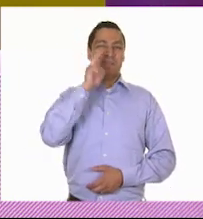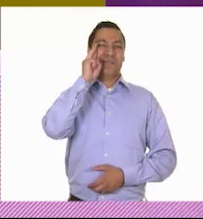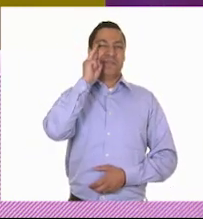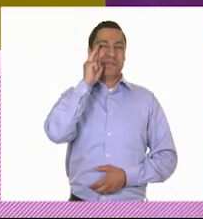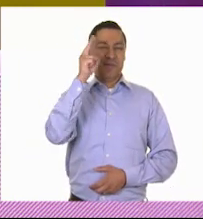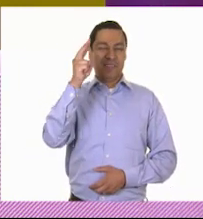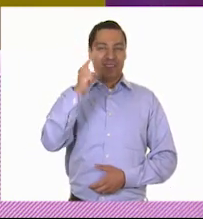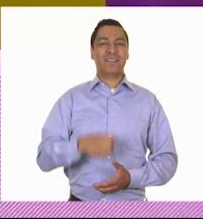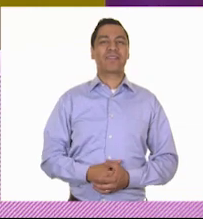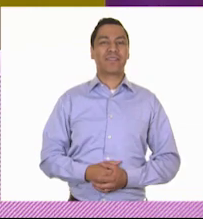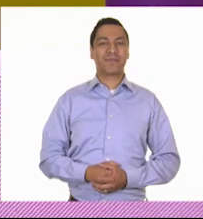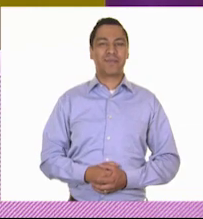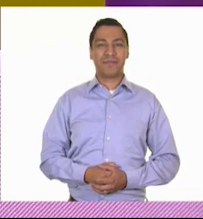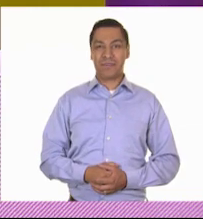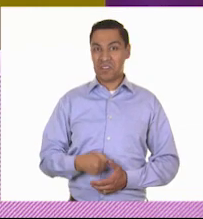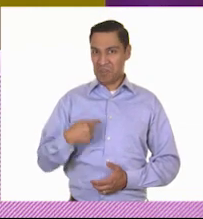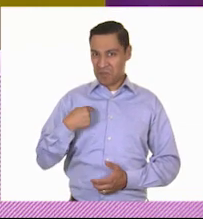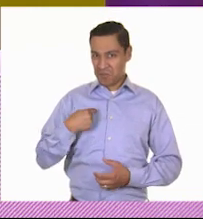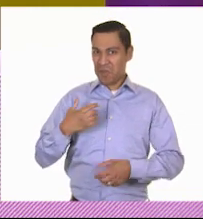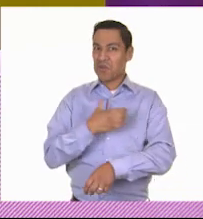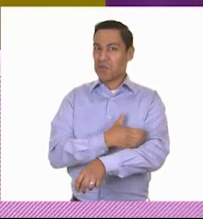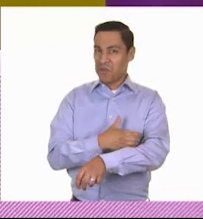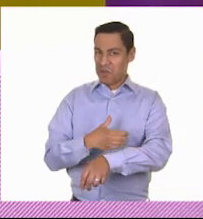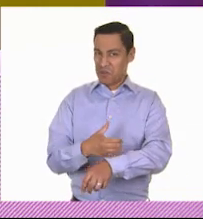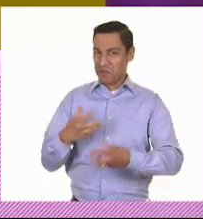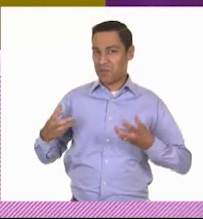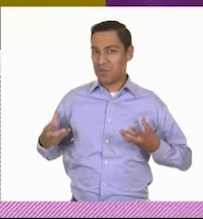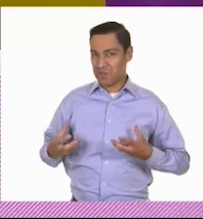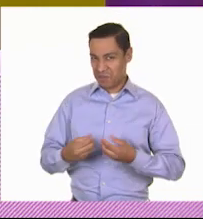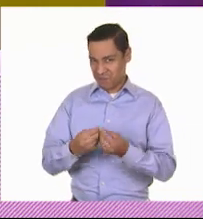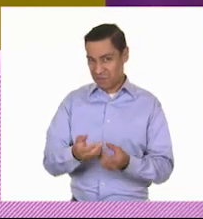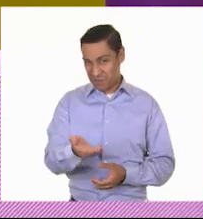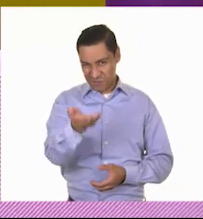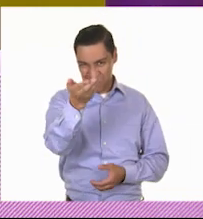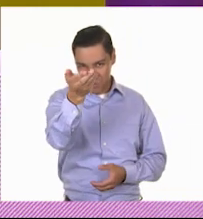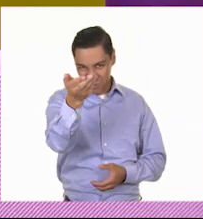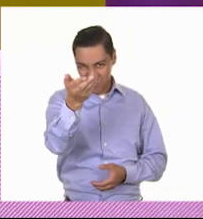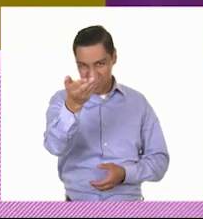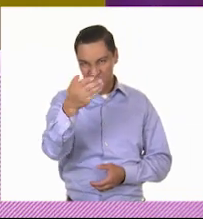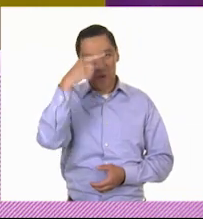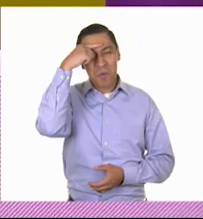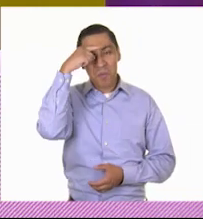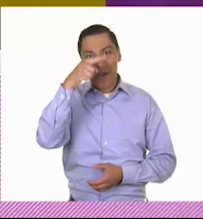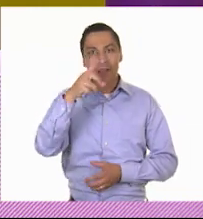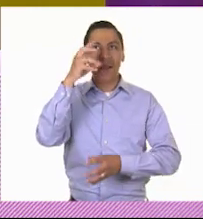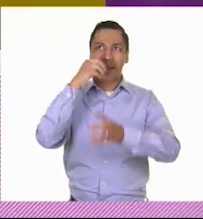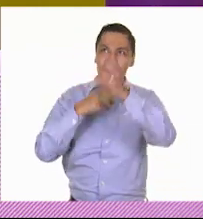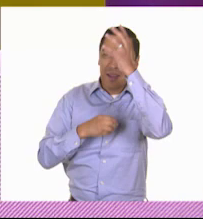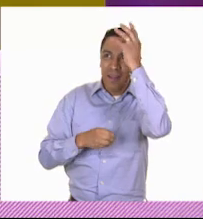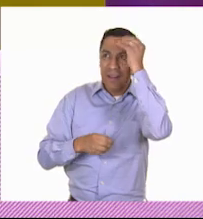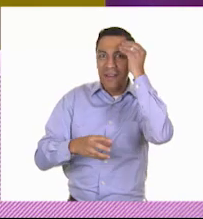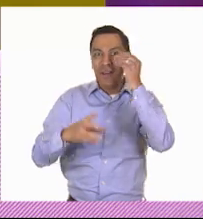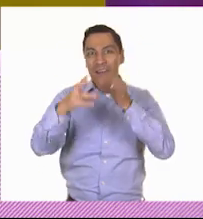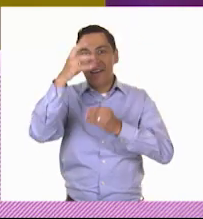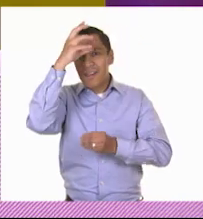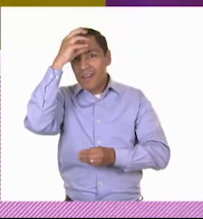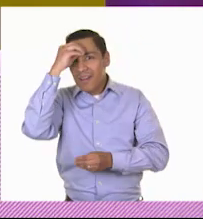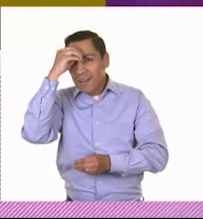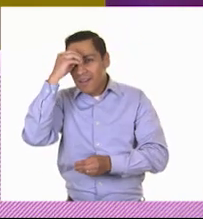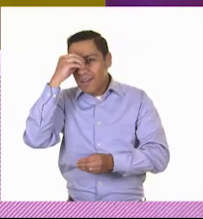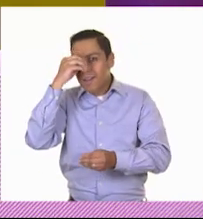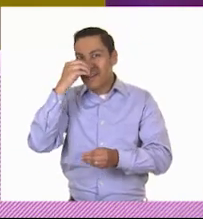ustedes y acompañar a los niños y a las niñas que están aprendiendo